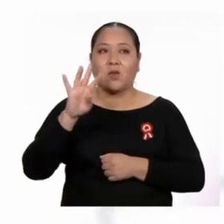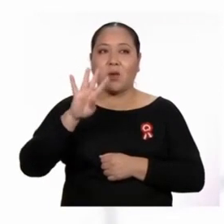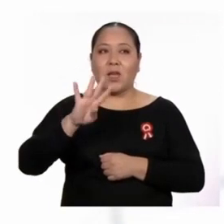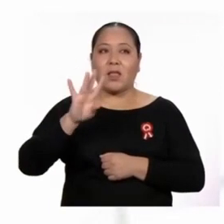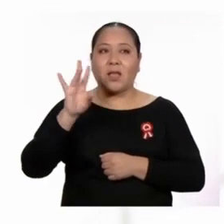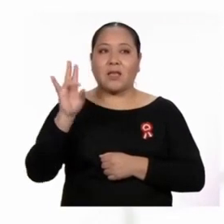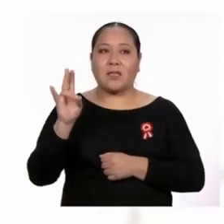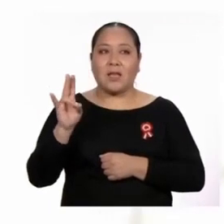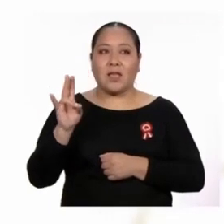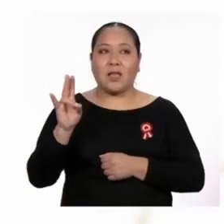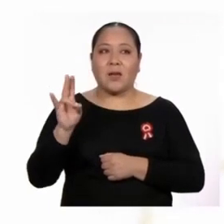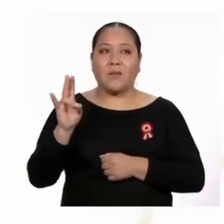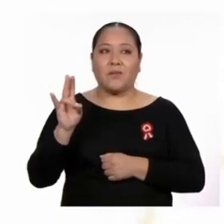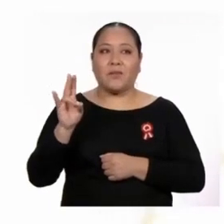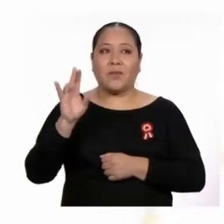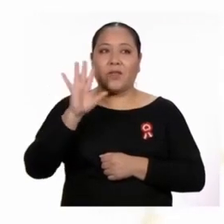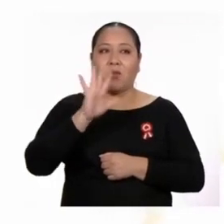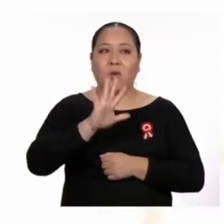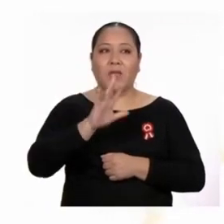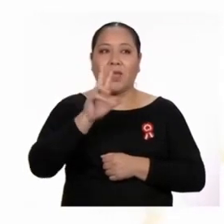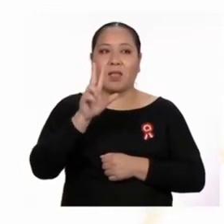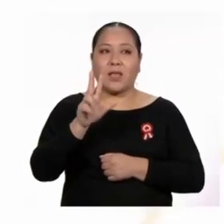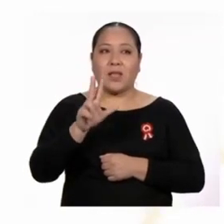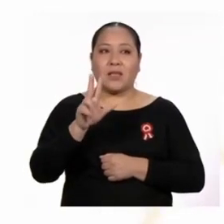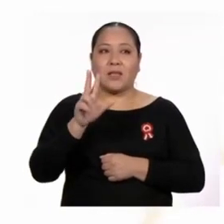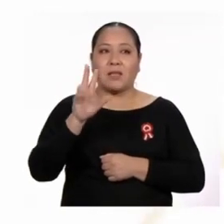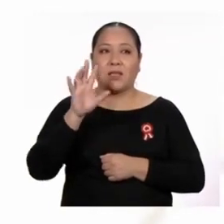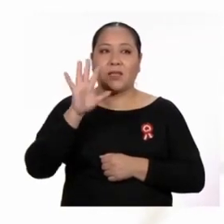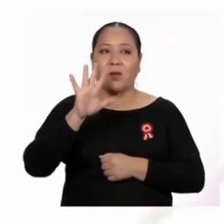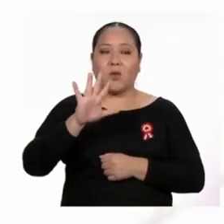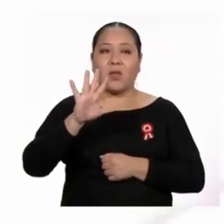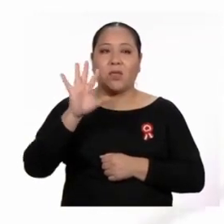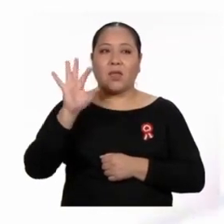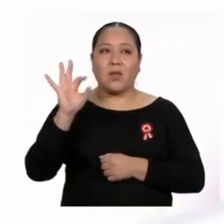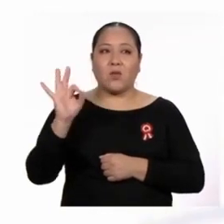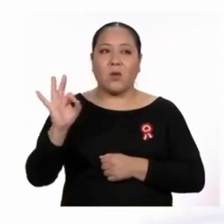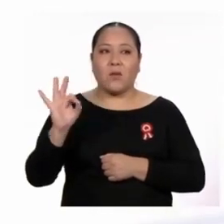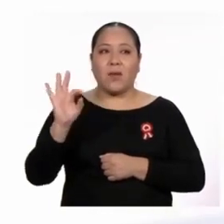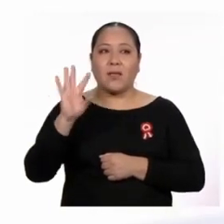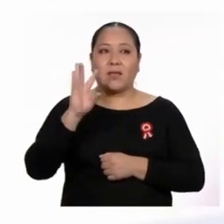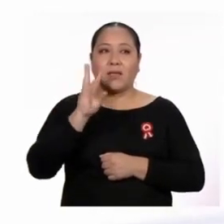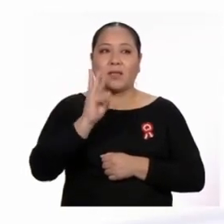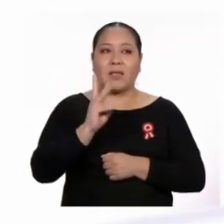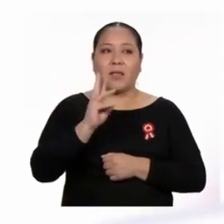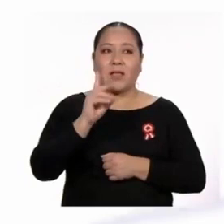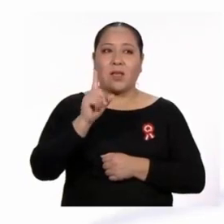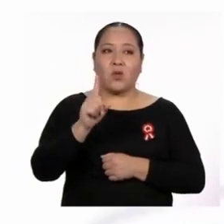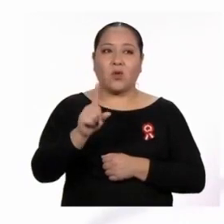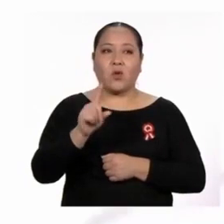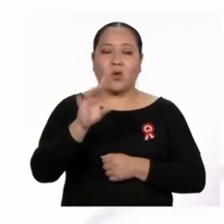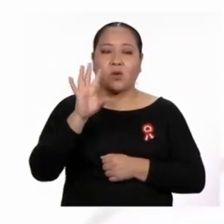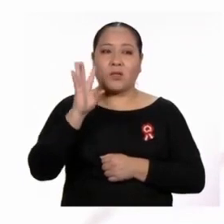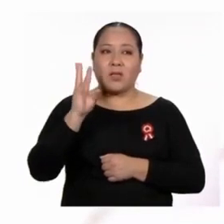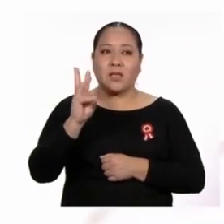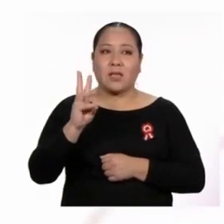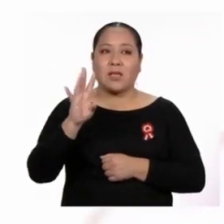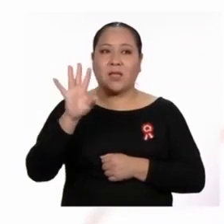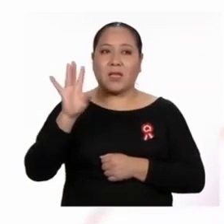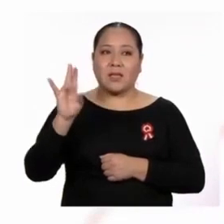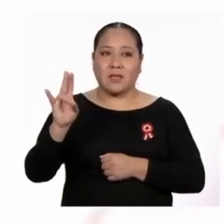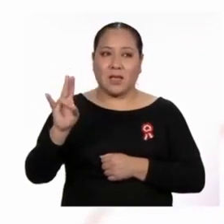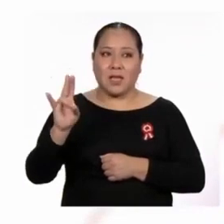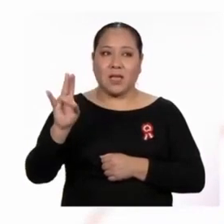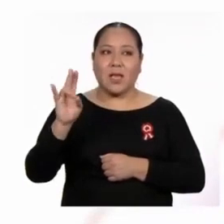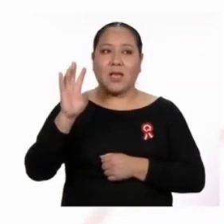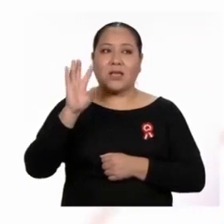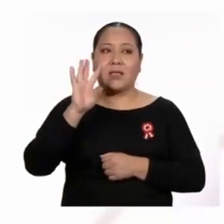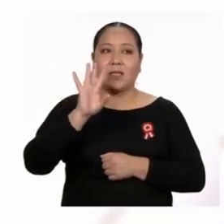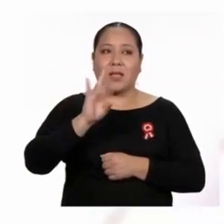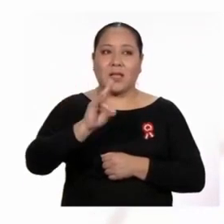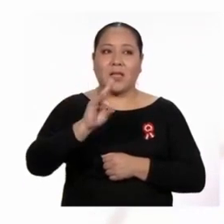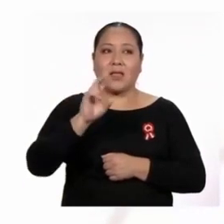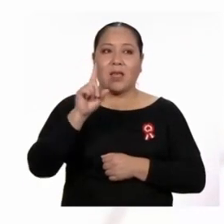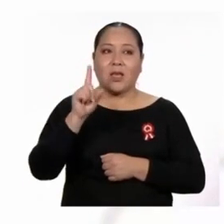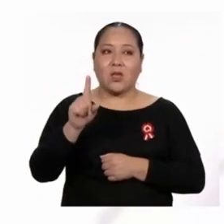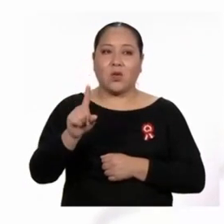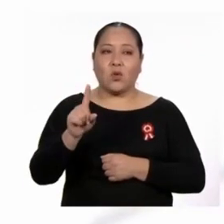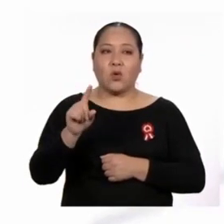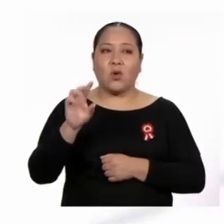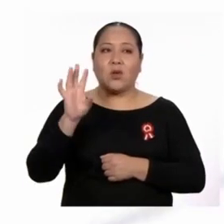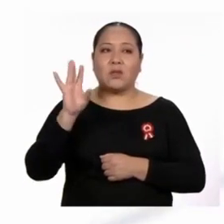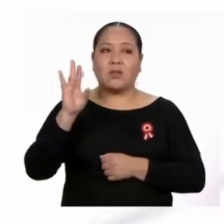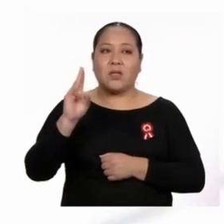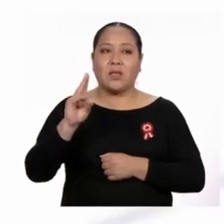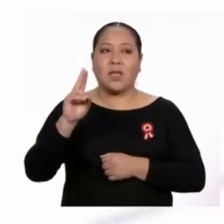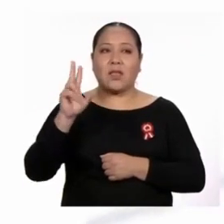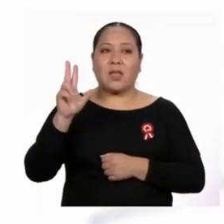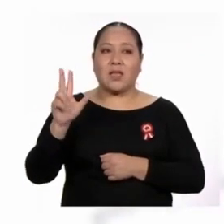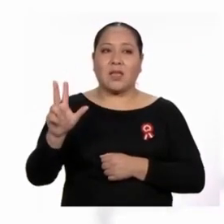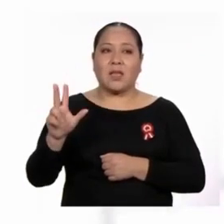43, 47, 53, 59, 61, 67,